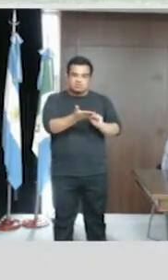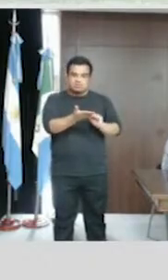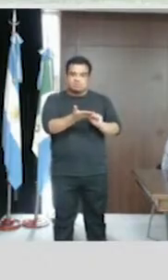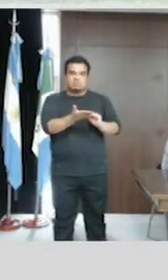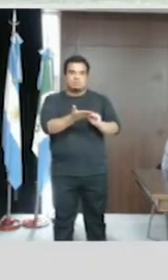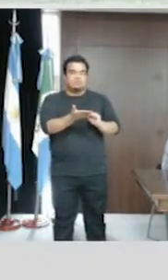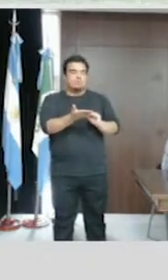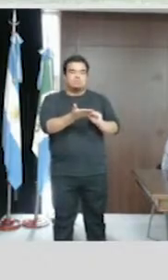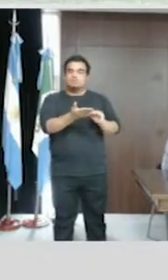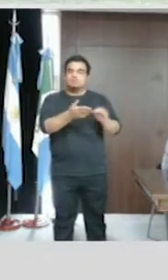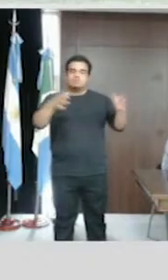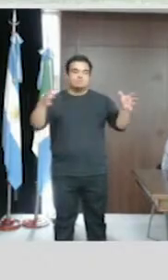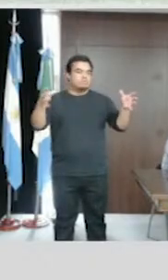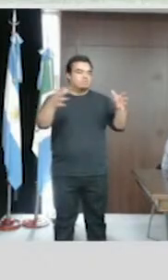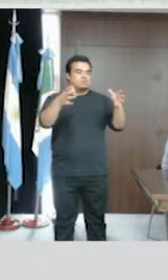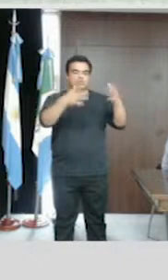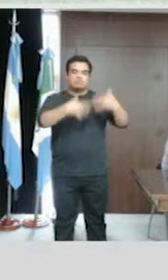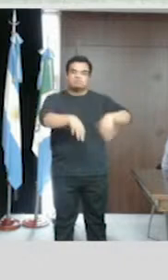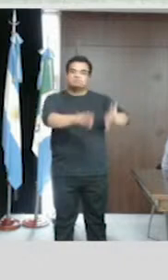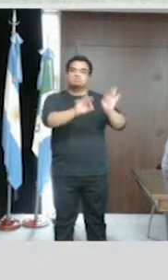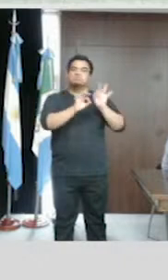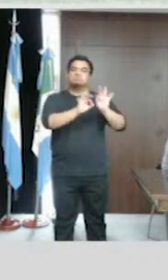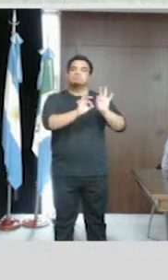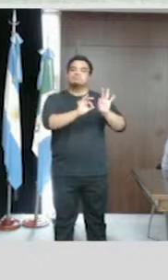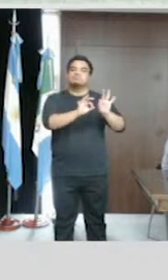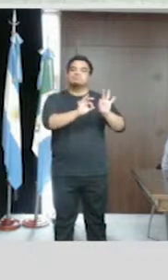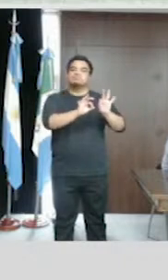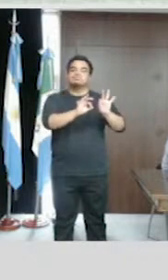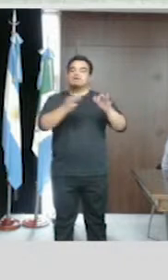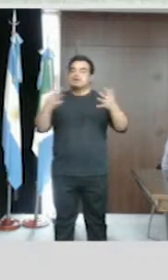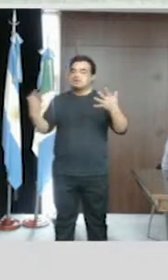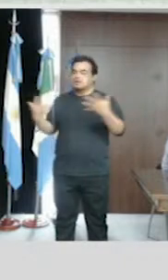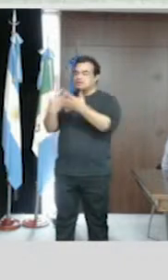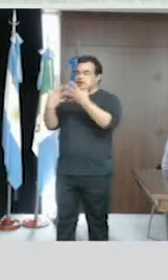Necesitamos de todos. Todos tienen que estar ahí en el fin de vida de alguien.